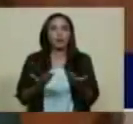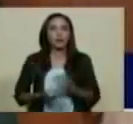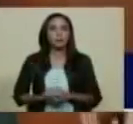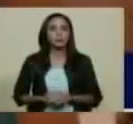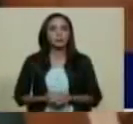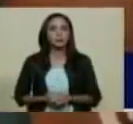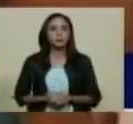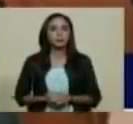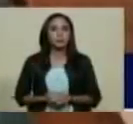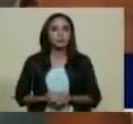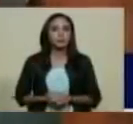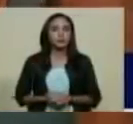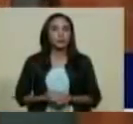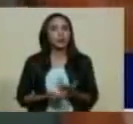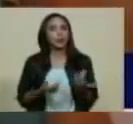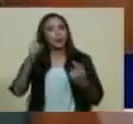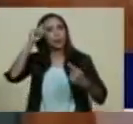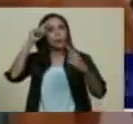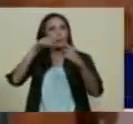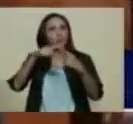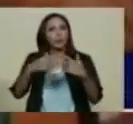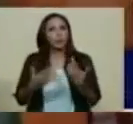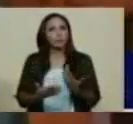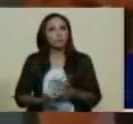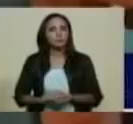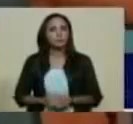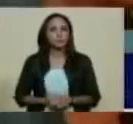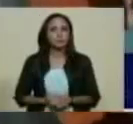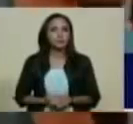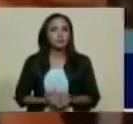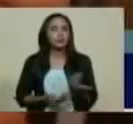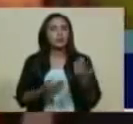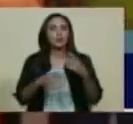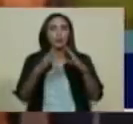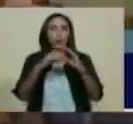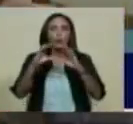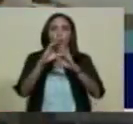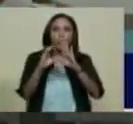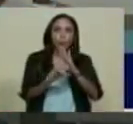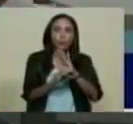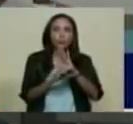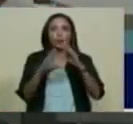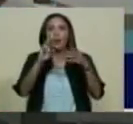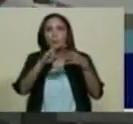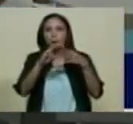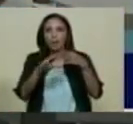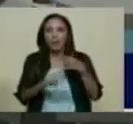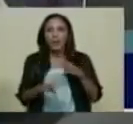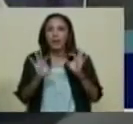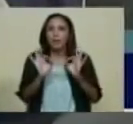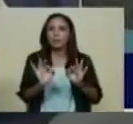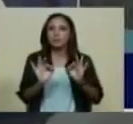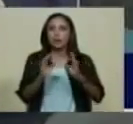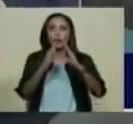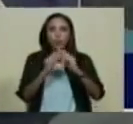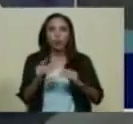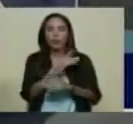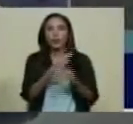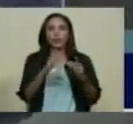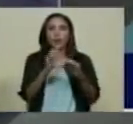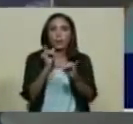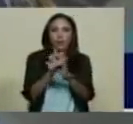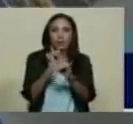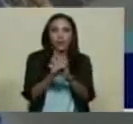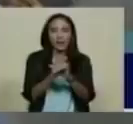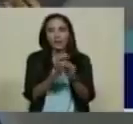que precisamente esa ha sido la idea, buscar y esos cursos especializados en los cuales vamos a trabajar desde el tema de la ciberseguridad